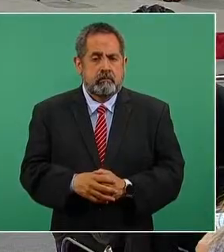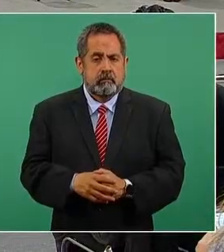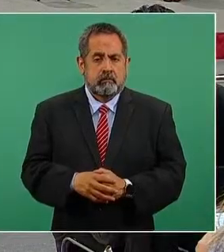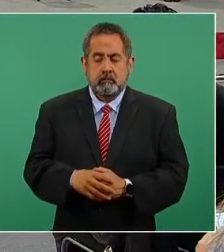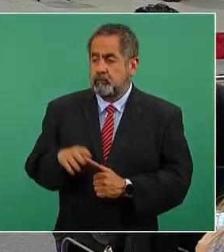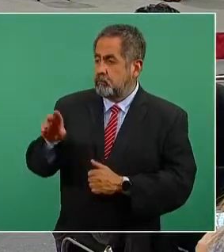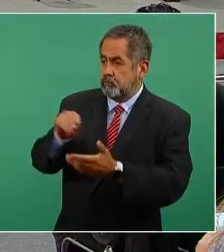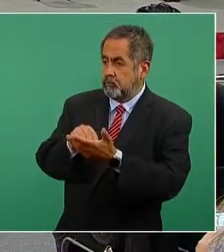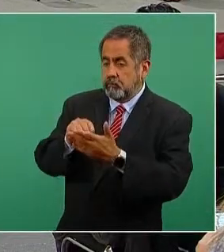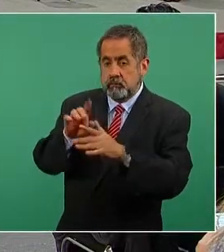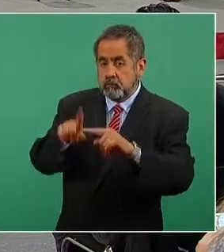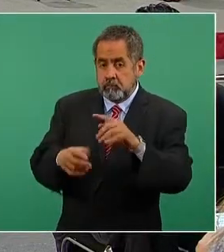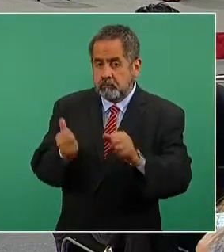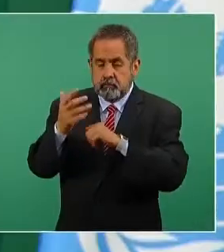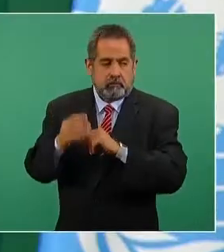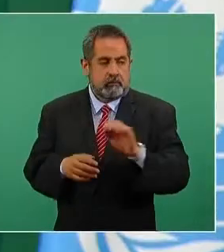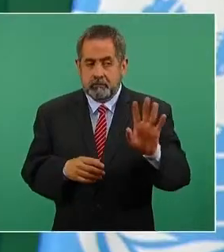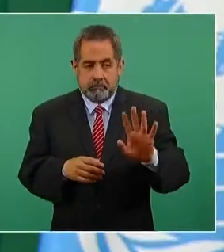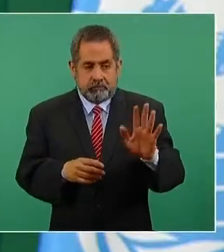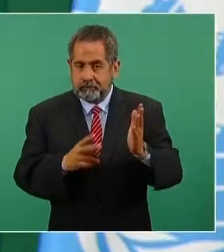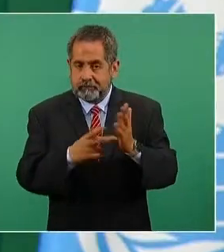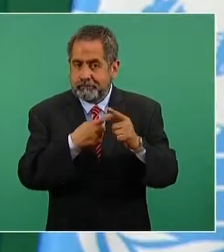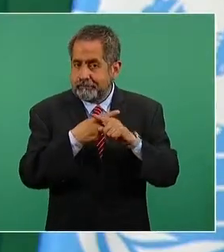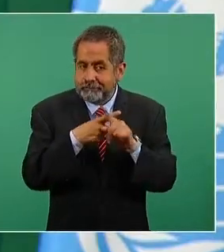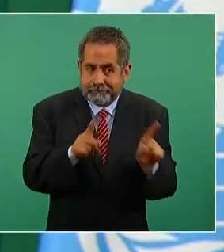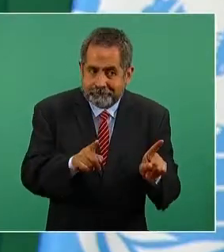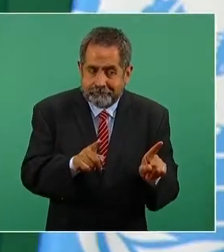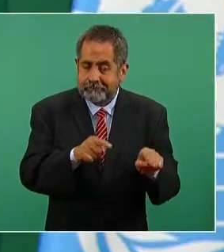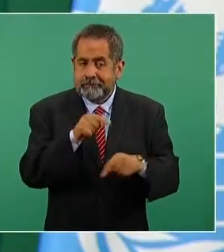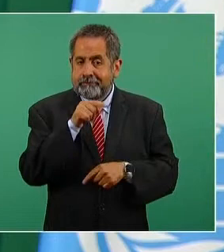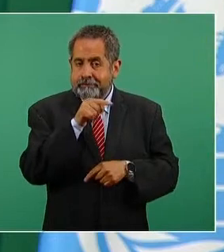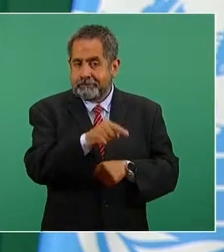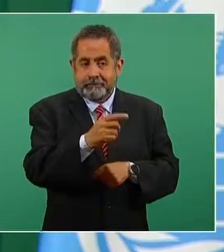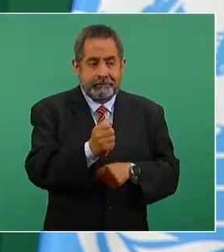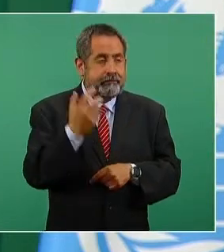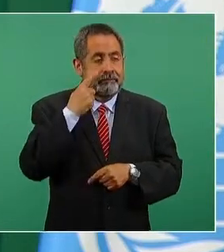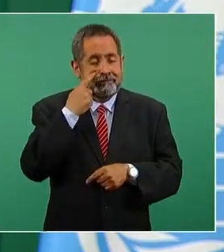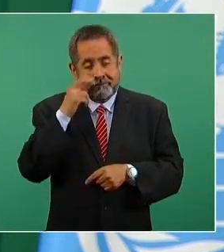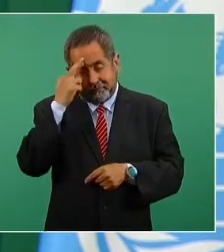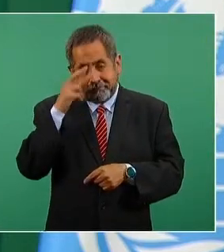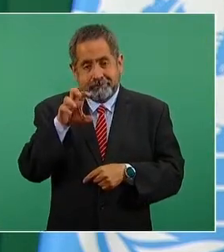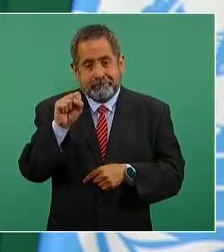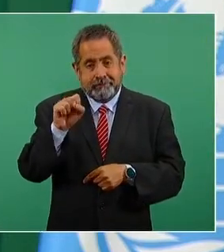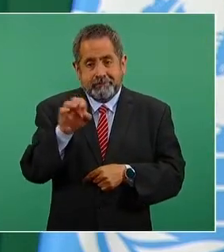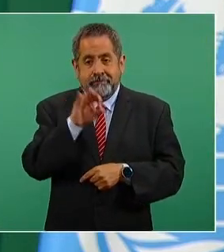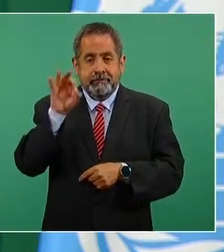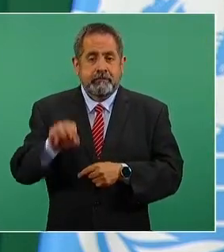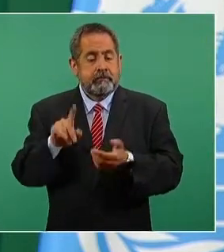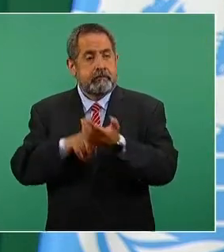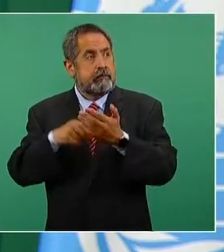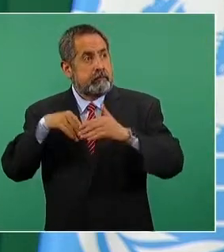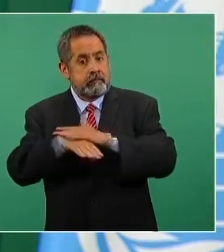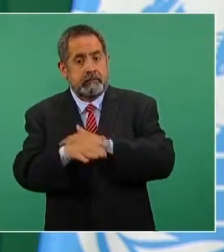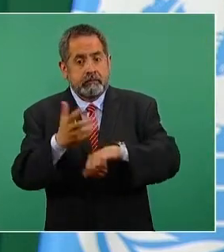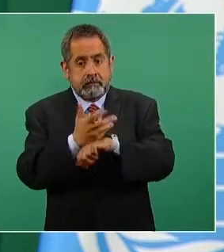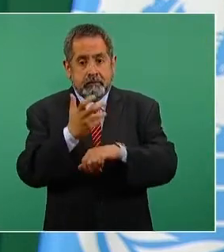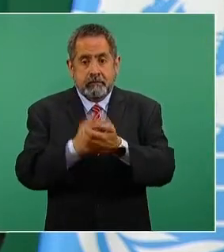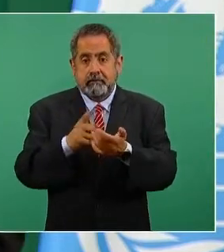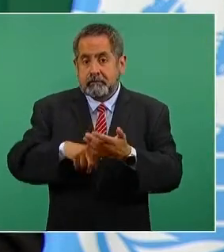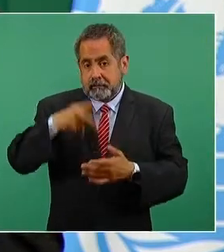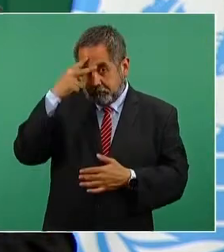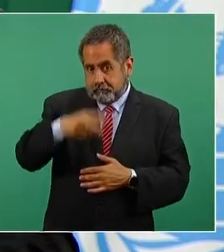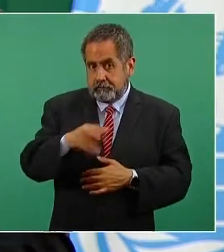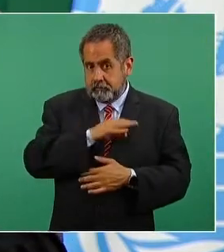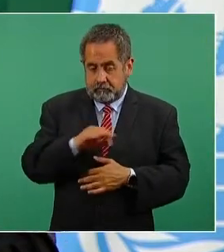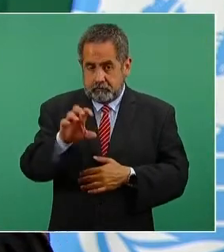Continúan las no, lo que están haciendo es repatriaciones. Acuérdate que más del 60% de las personas que están llegando a Estados Unidos son mexicanos,